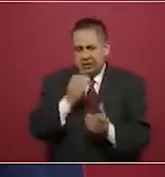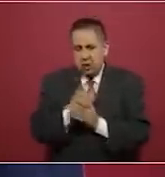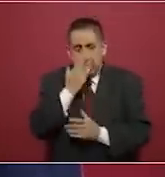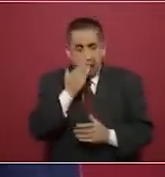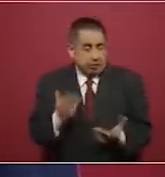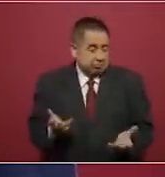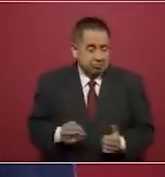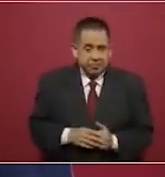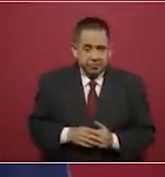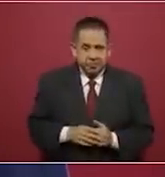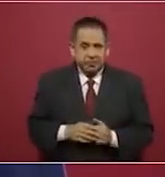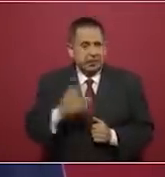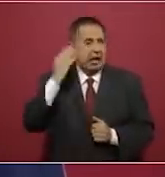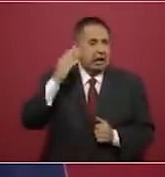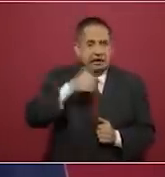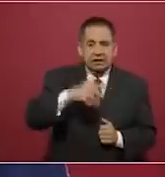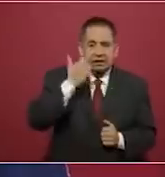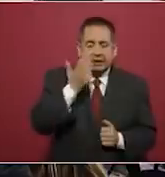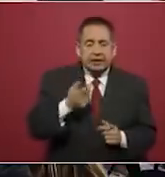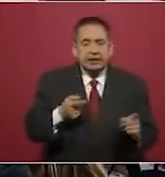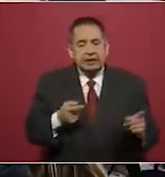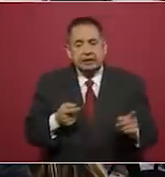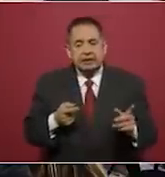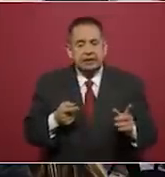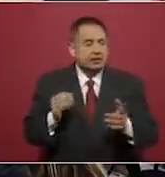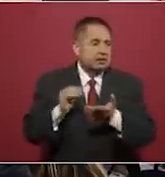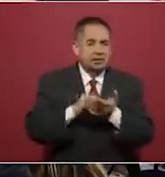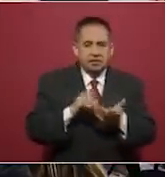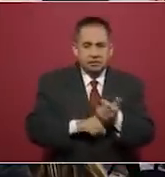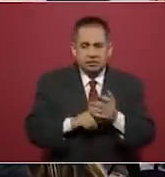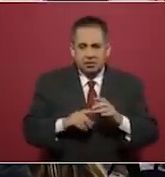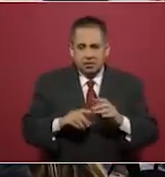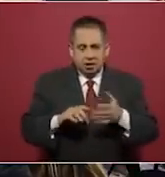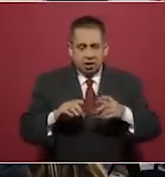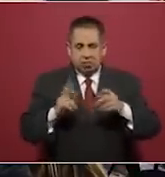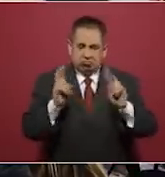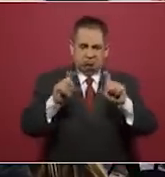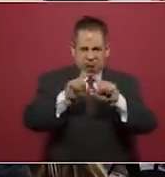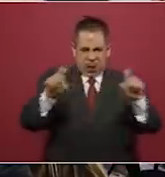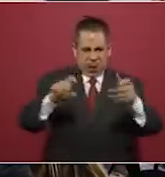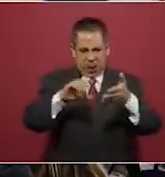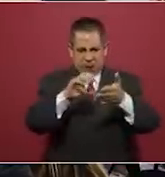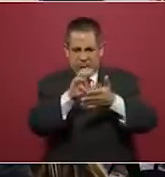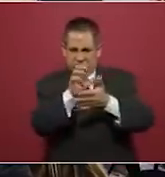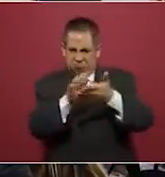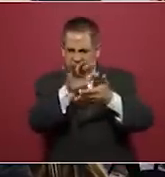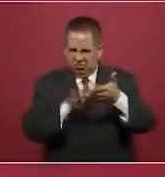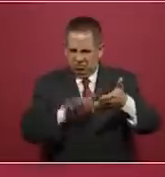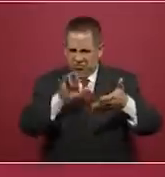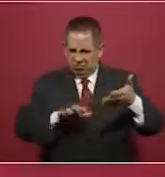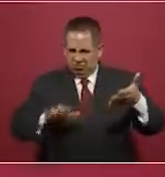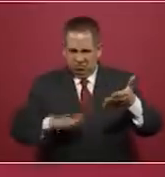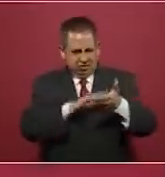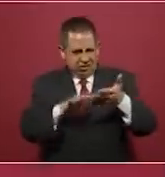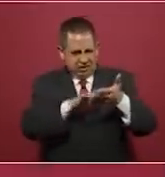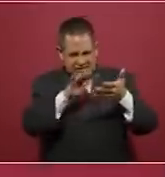porque se quería poner todo un capítulo muy extenso